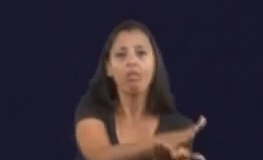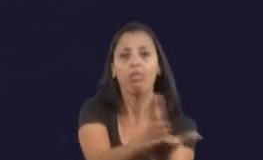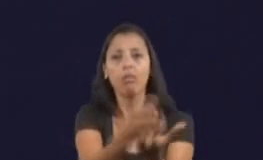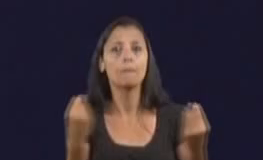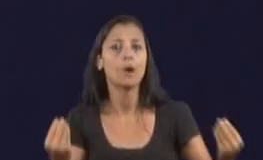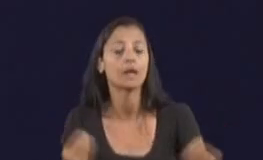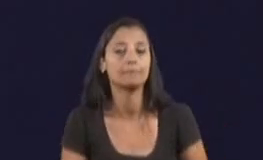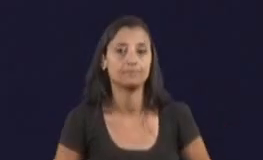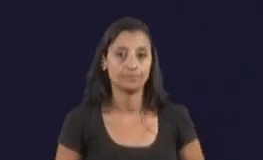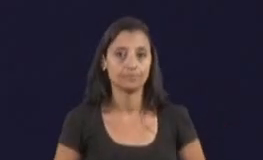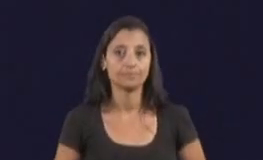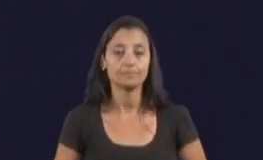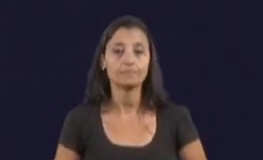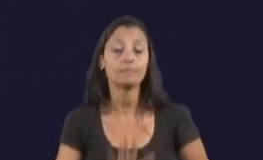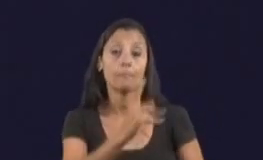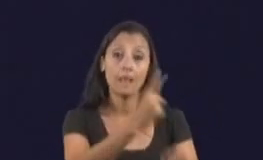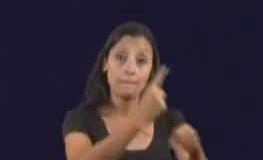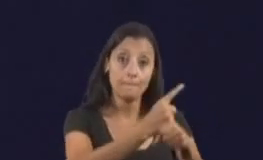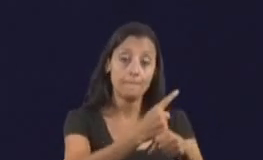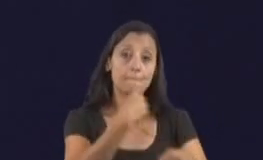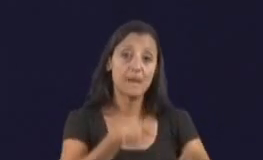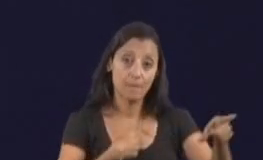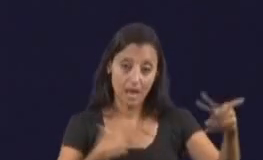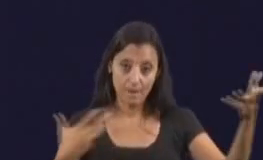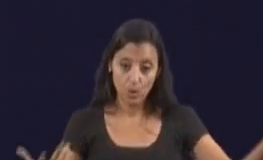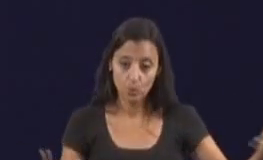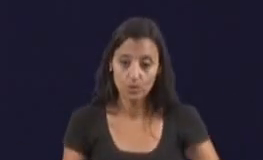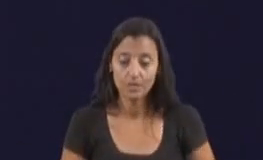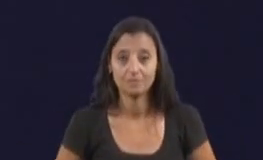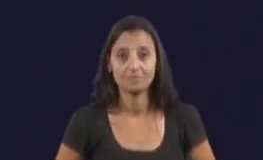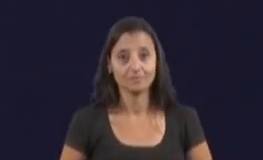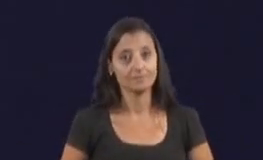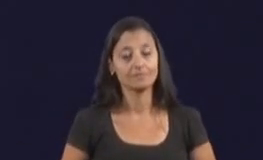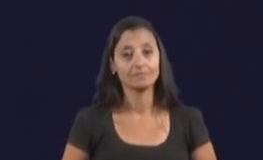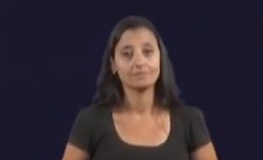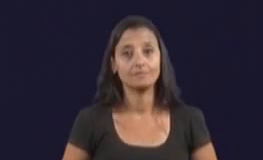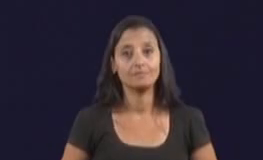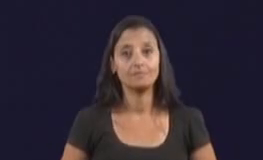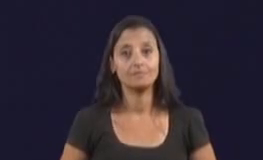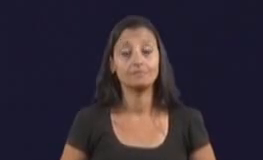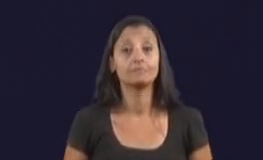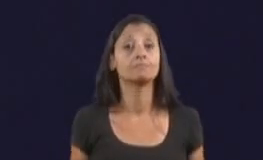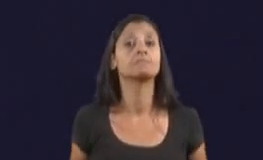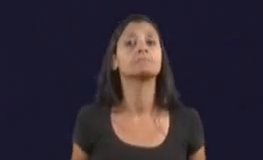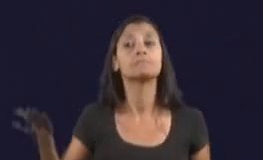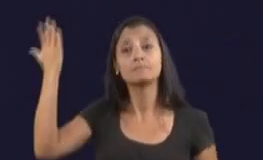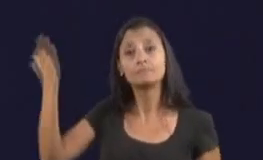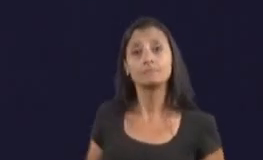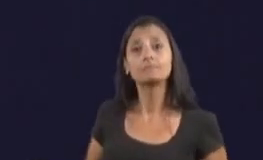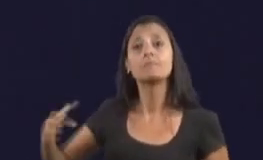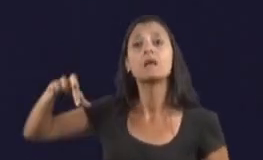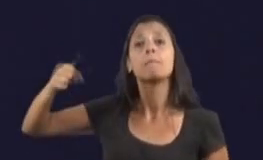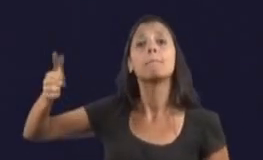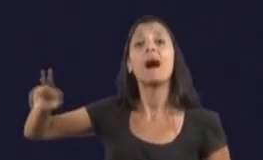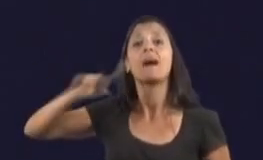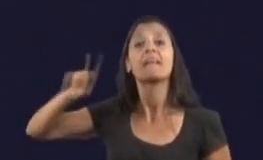Vamos primero a la primera pregunta. Lo que diga Parrilli, la